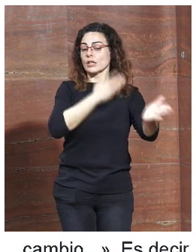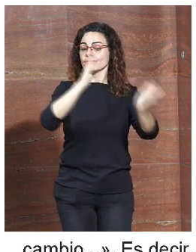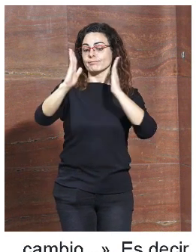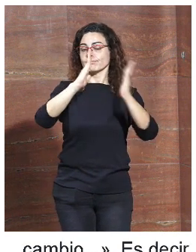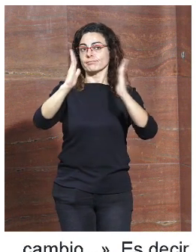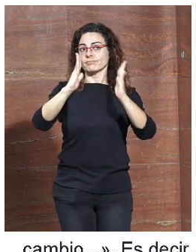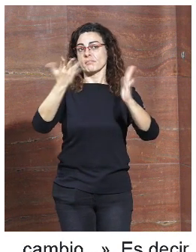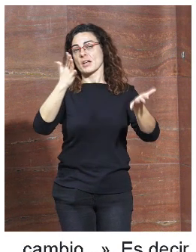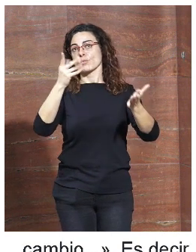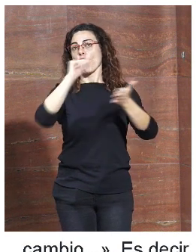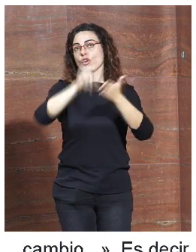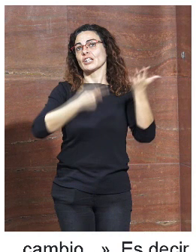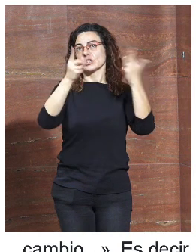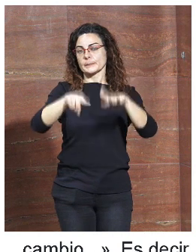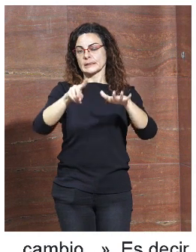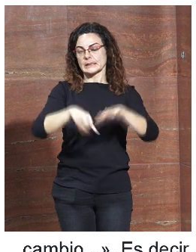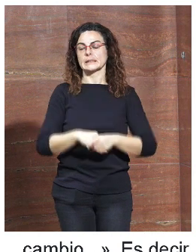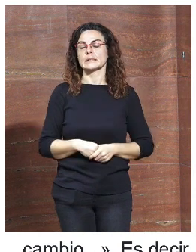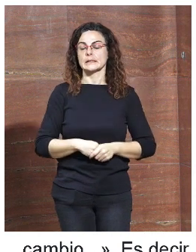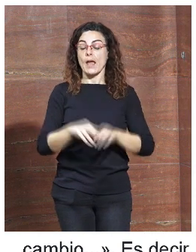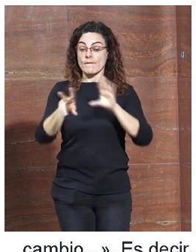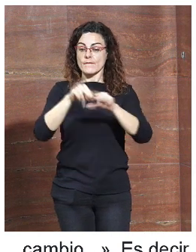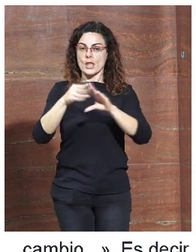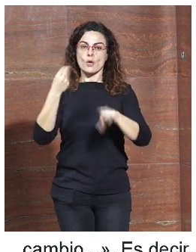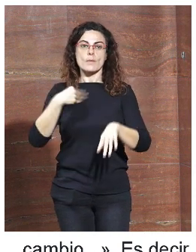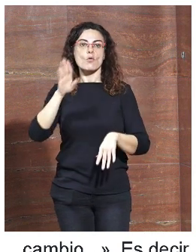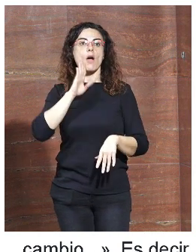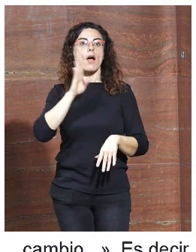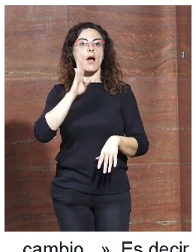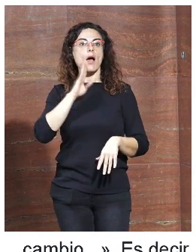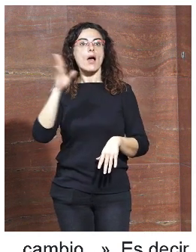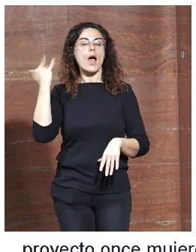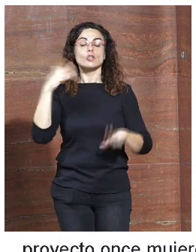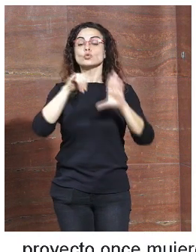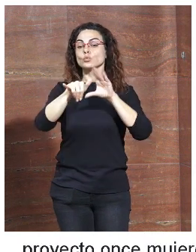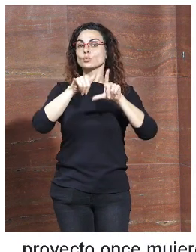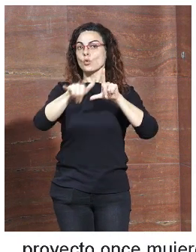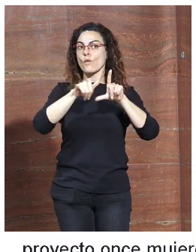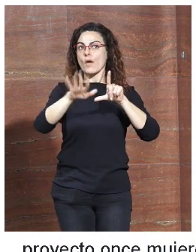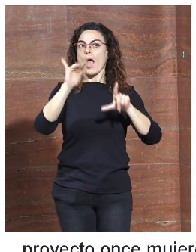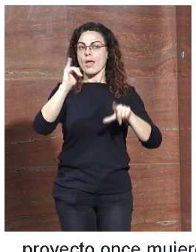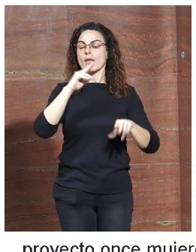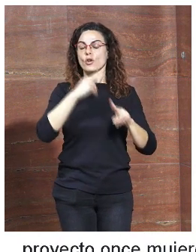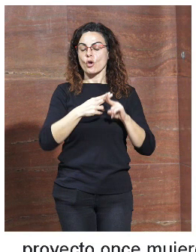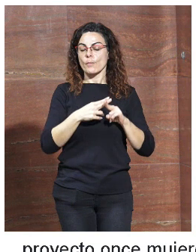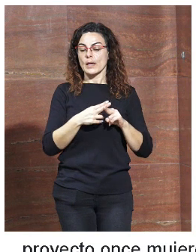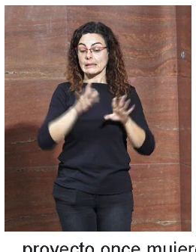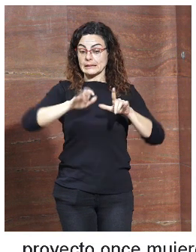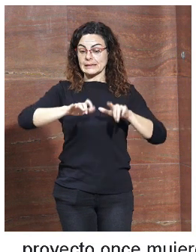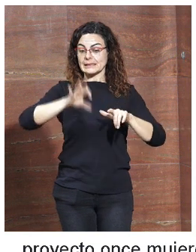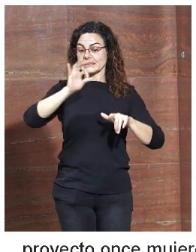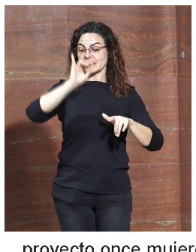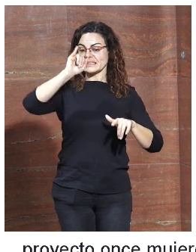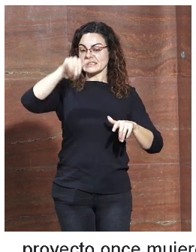duración media de 6 meses. El vídeo que os comentaba está en YouTube y se llama, si ponéis sin